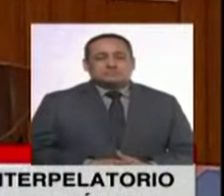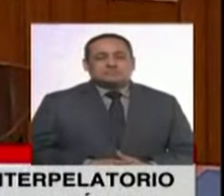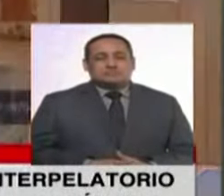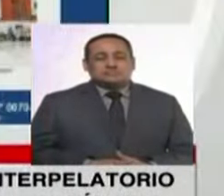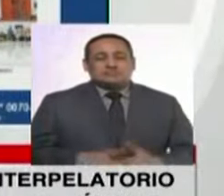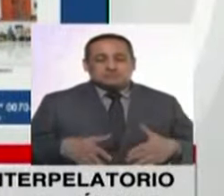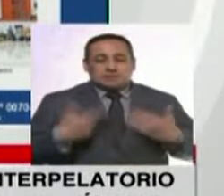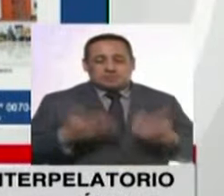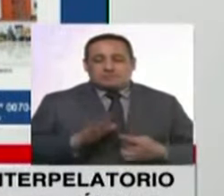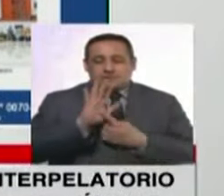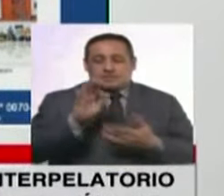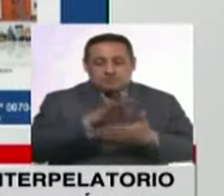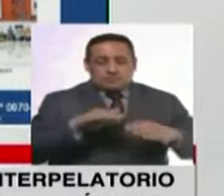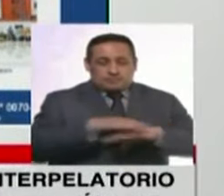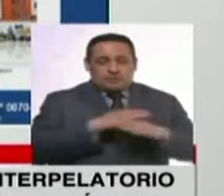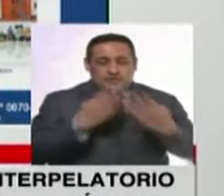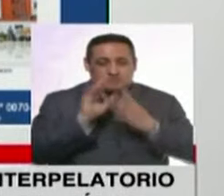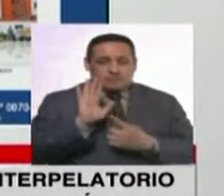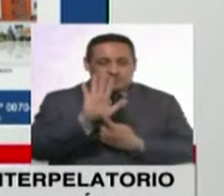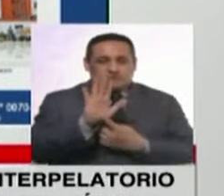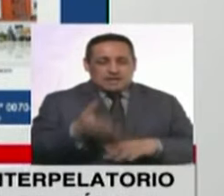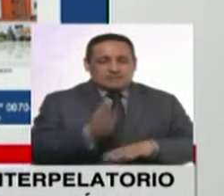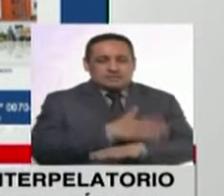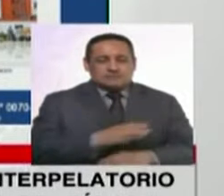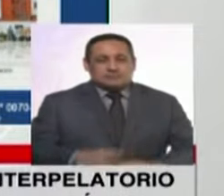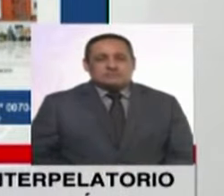se puede presentar los planes señalar